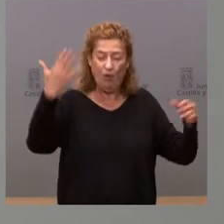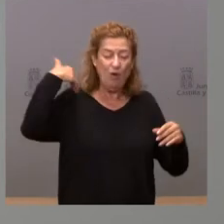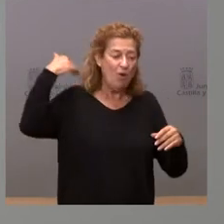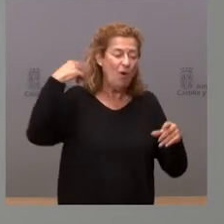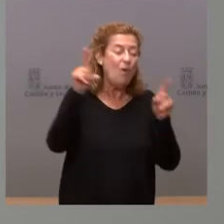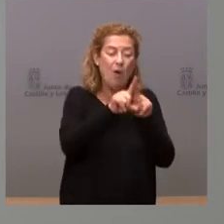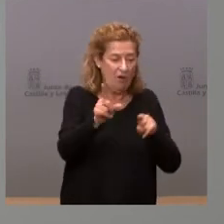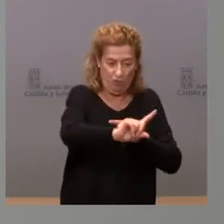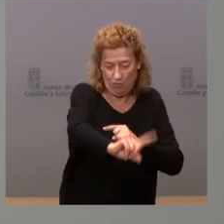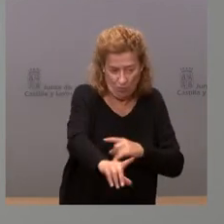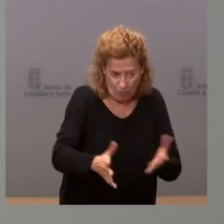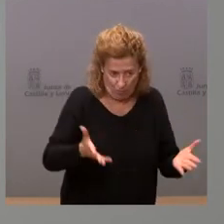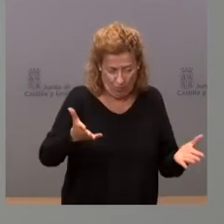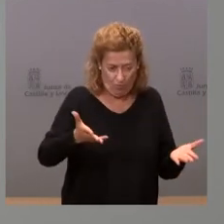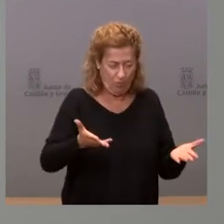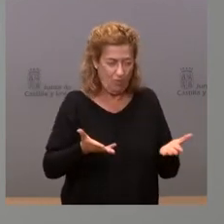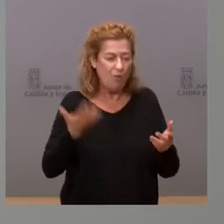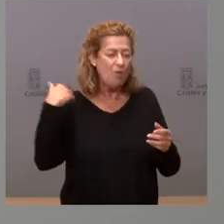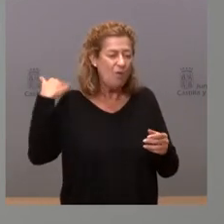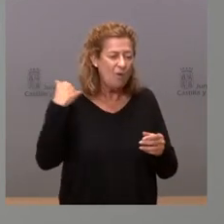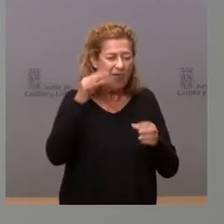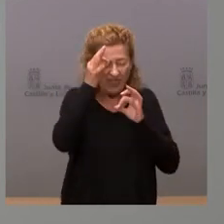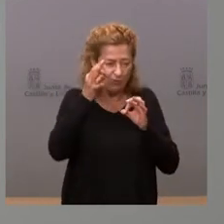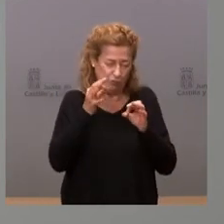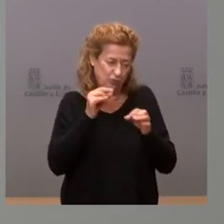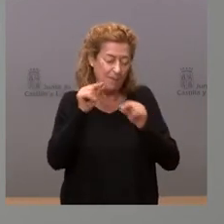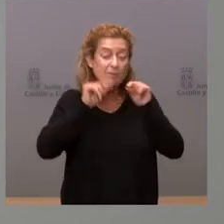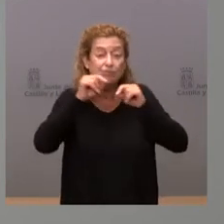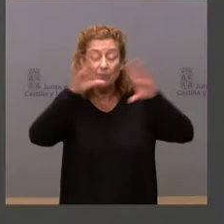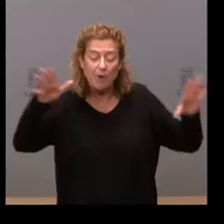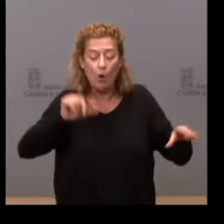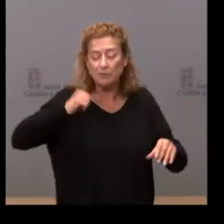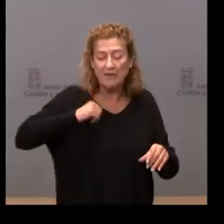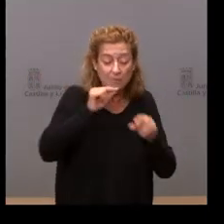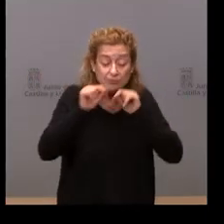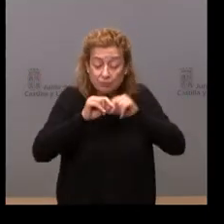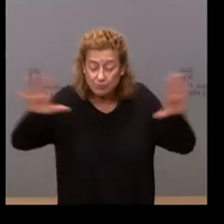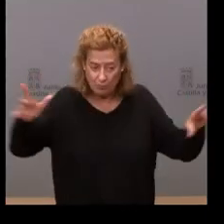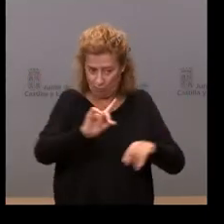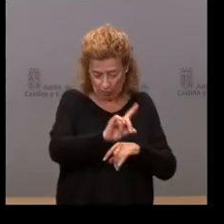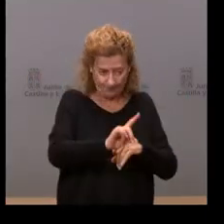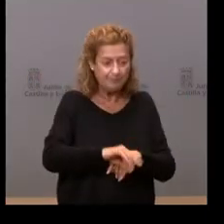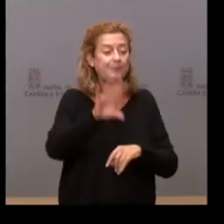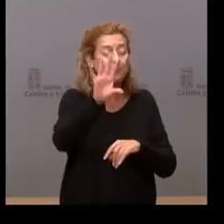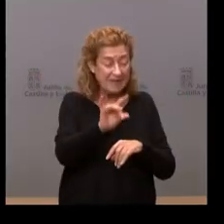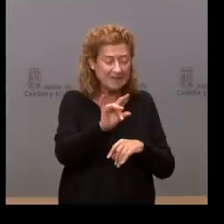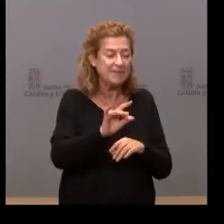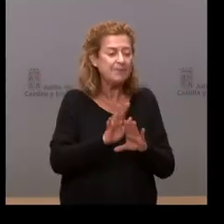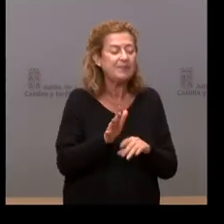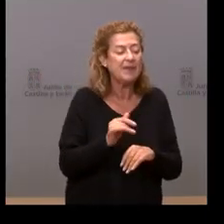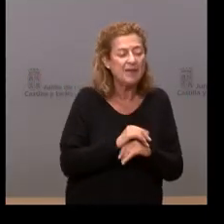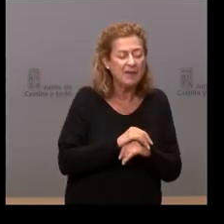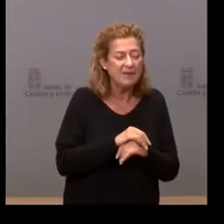crecimiento de la de los datos epidemiológicos hola buenas